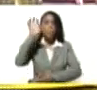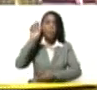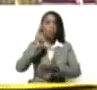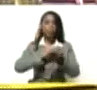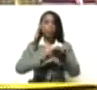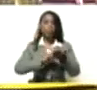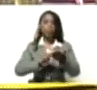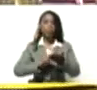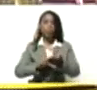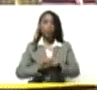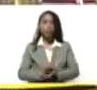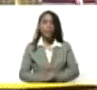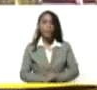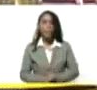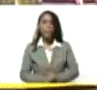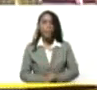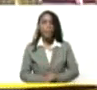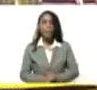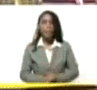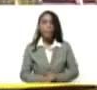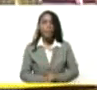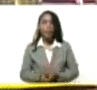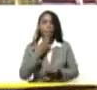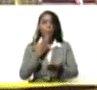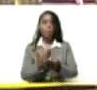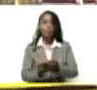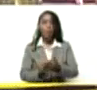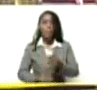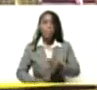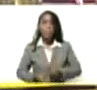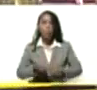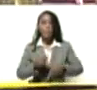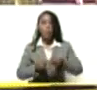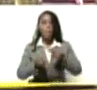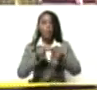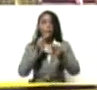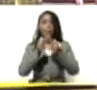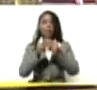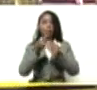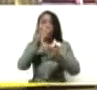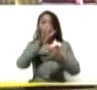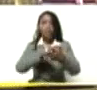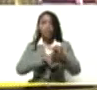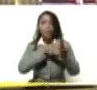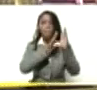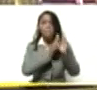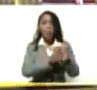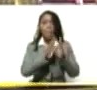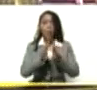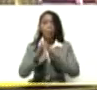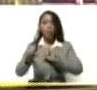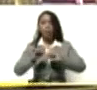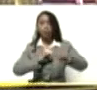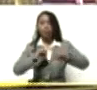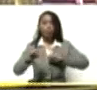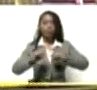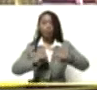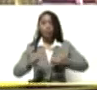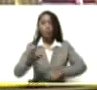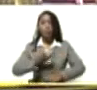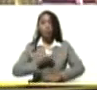soluciones que le permita construir agenda de acción a